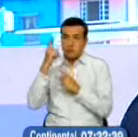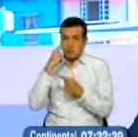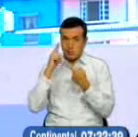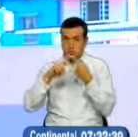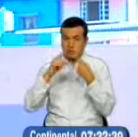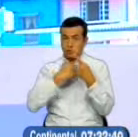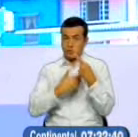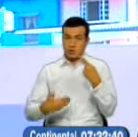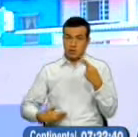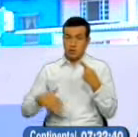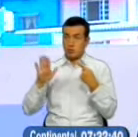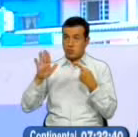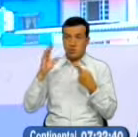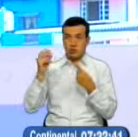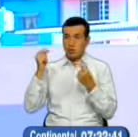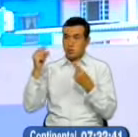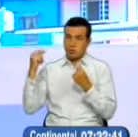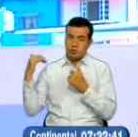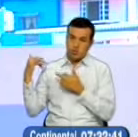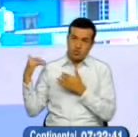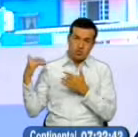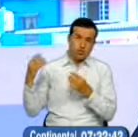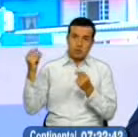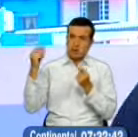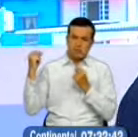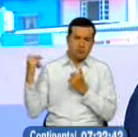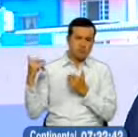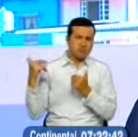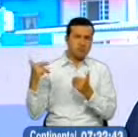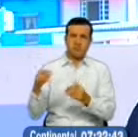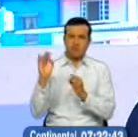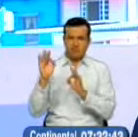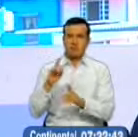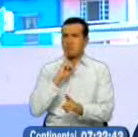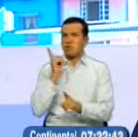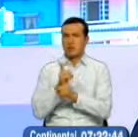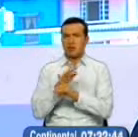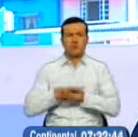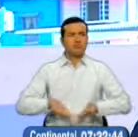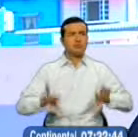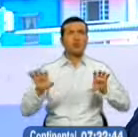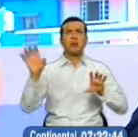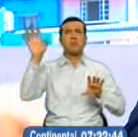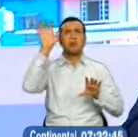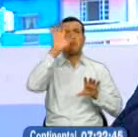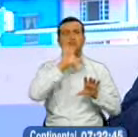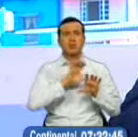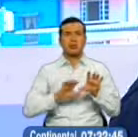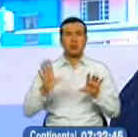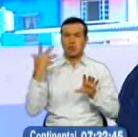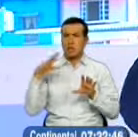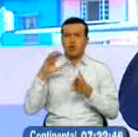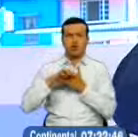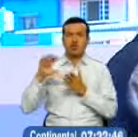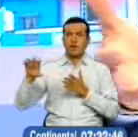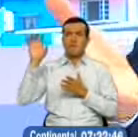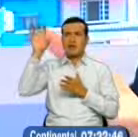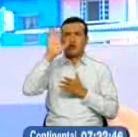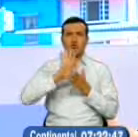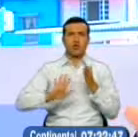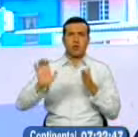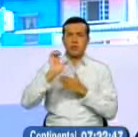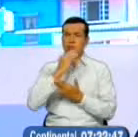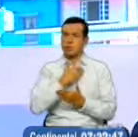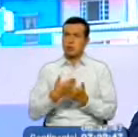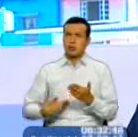el Ejecutivo fue una velocidad muy importante porque hizo, en efecto, una zonificación. Y tú tienes ya una zonificación del